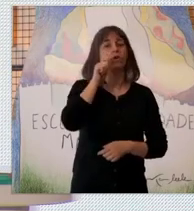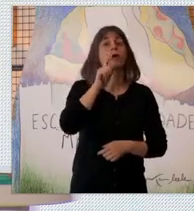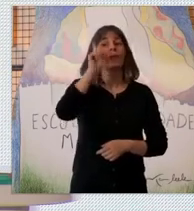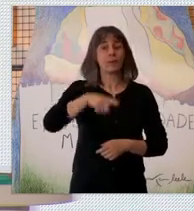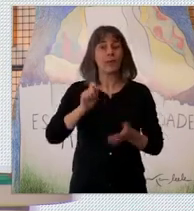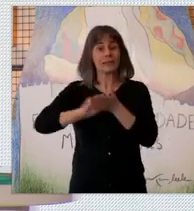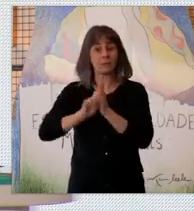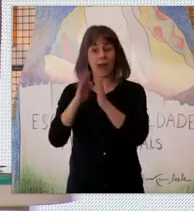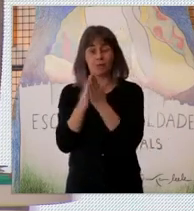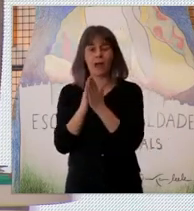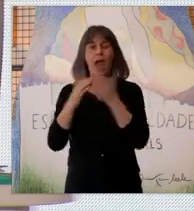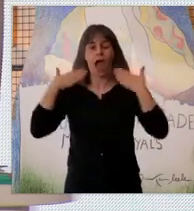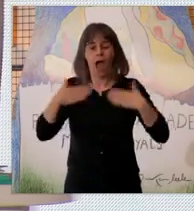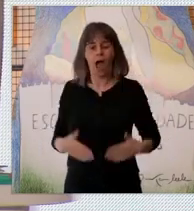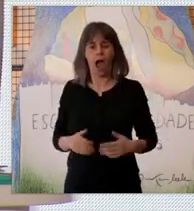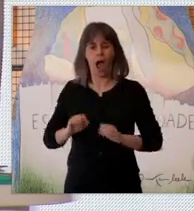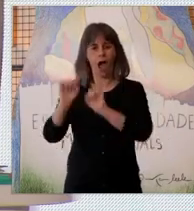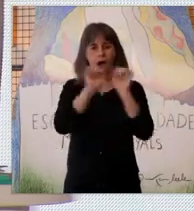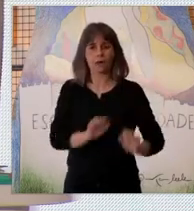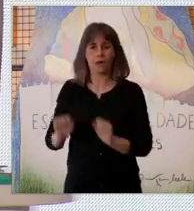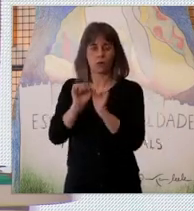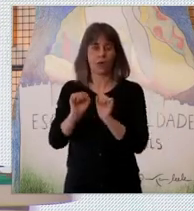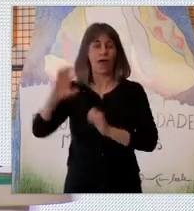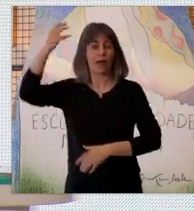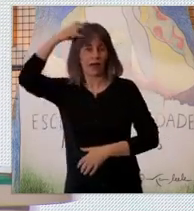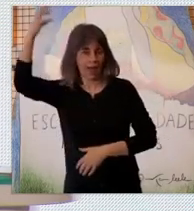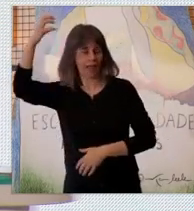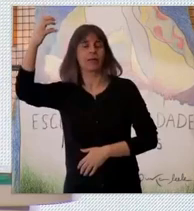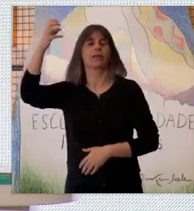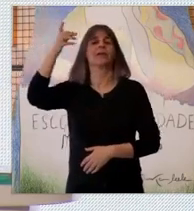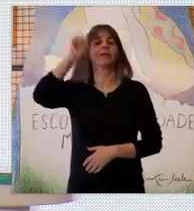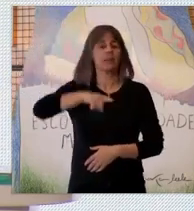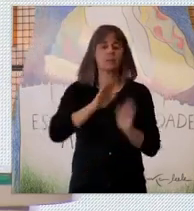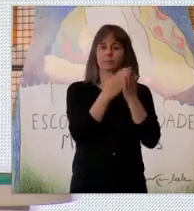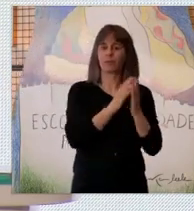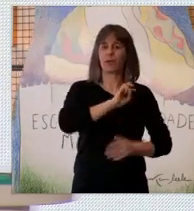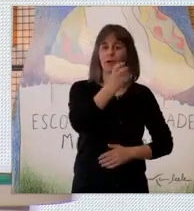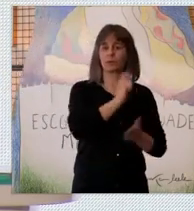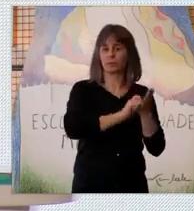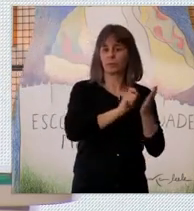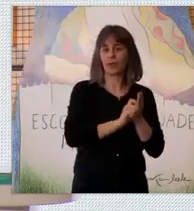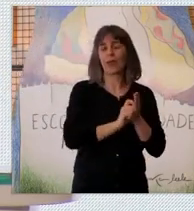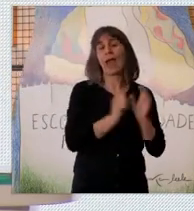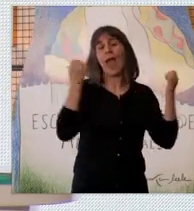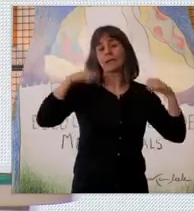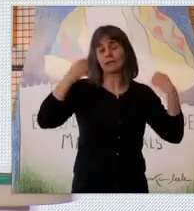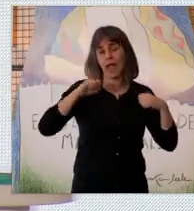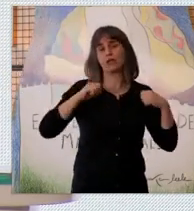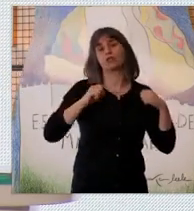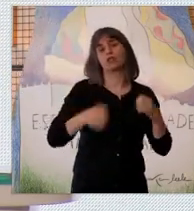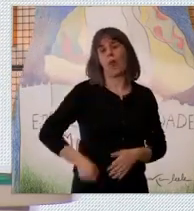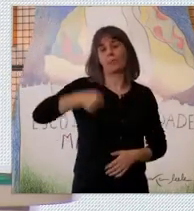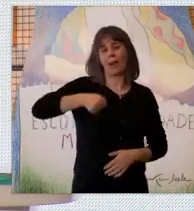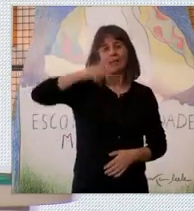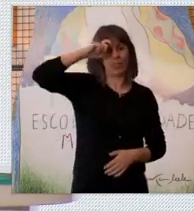del Rey junto a Eder Hurtado y Albert calatrava y ha escrito también el ensayo en la maleta de zapatero y